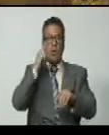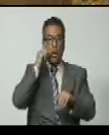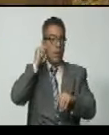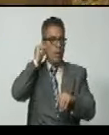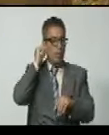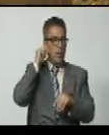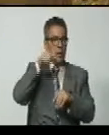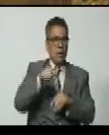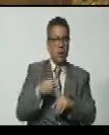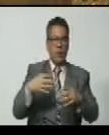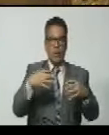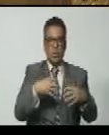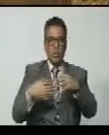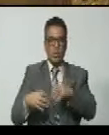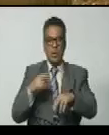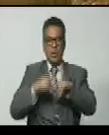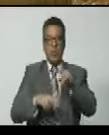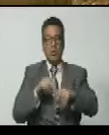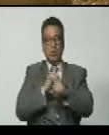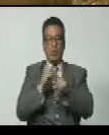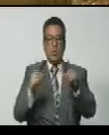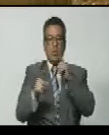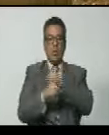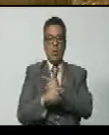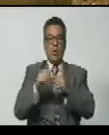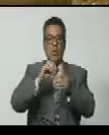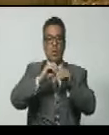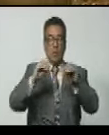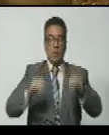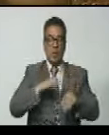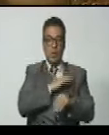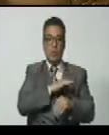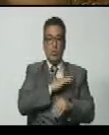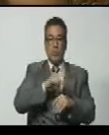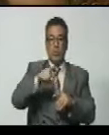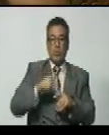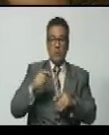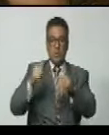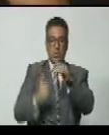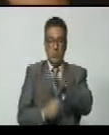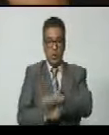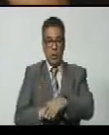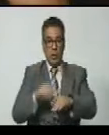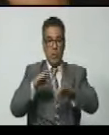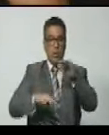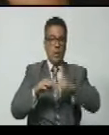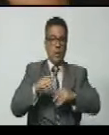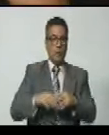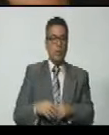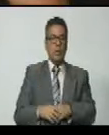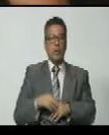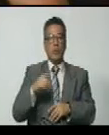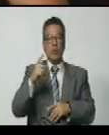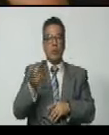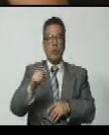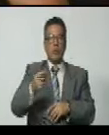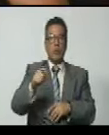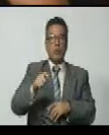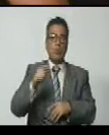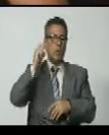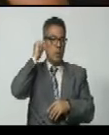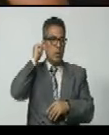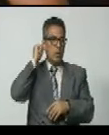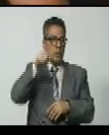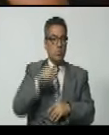y a mujeres a luchar y generar cambios en los patrones socioculturales que sostienen la desigualdad de género. Sumó el